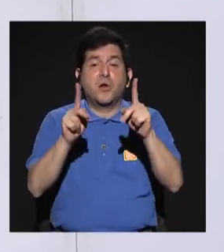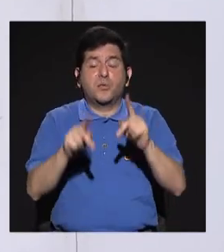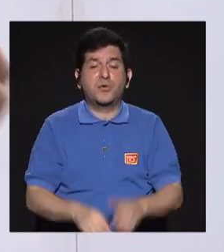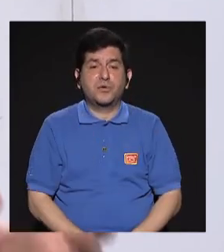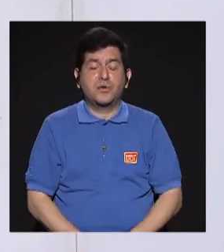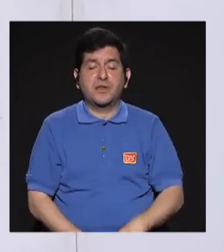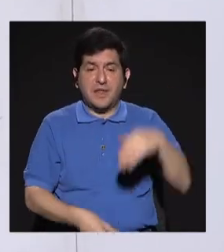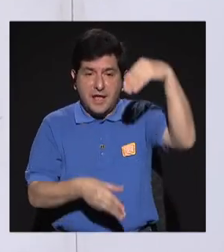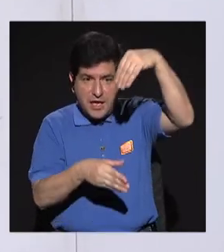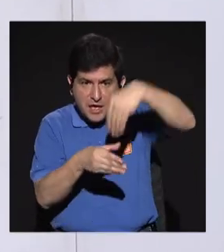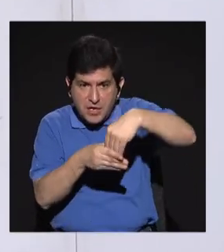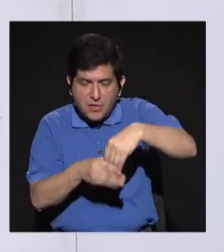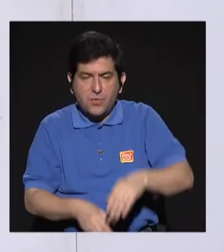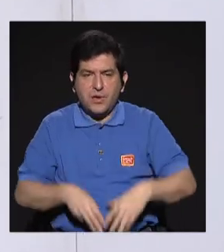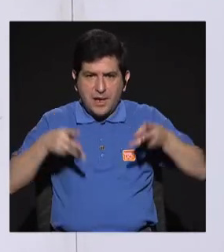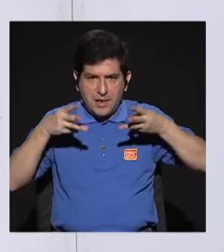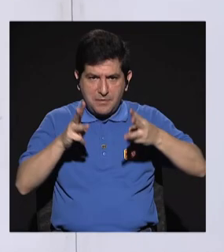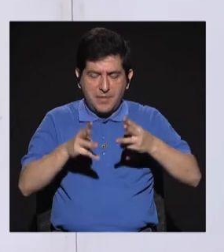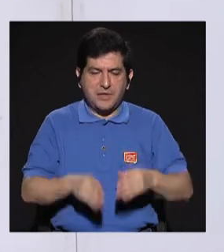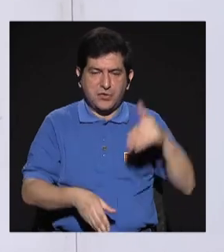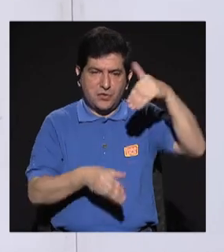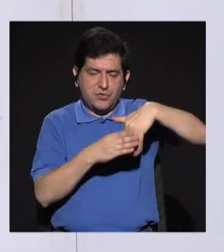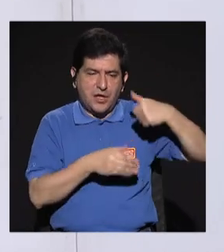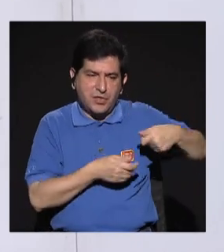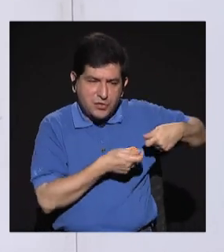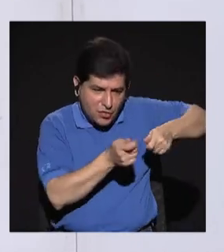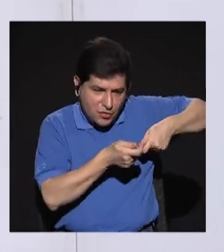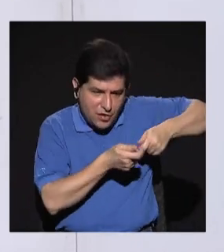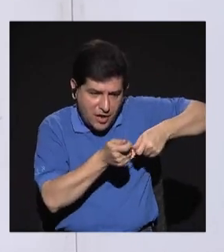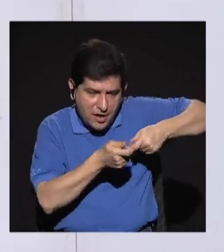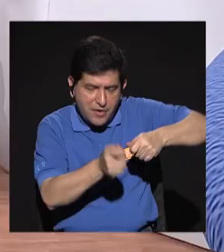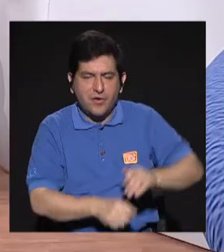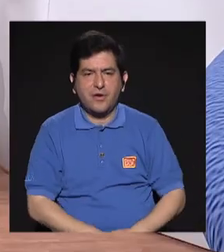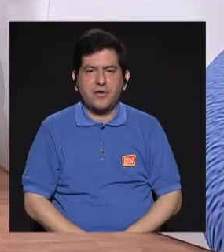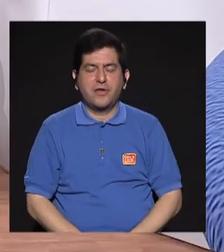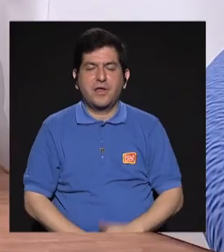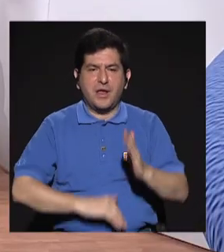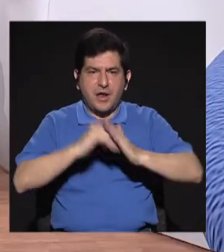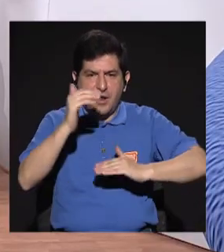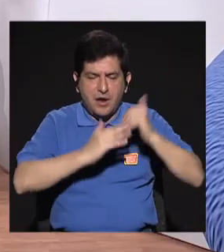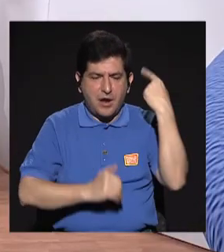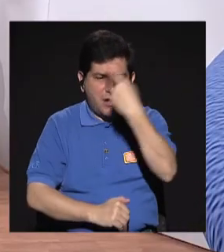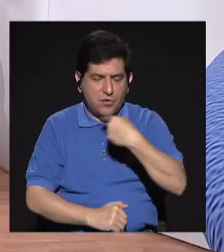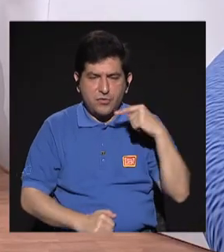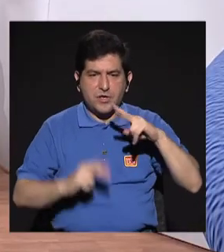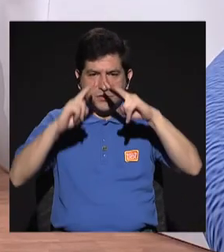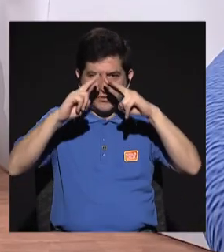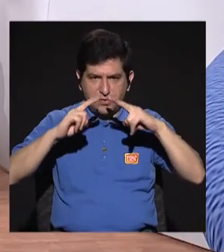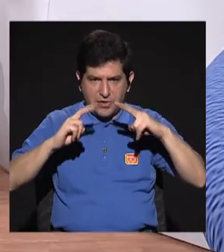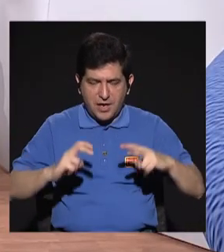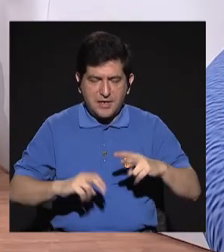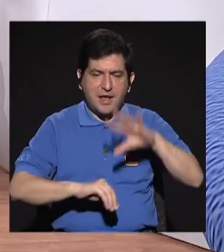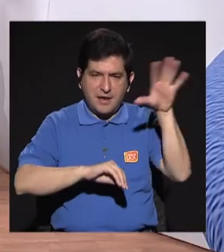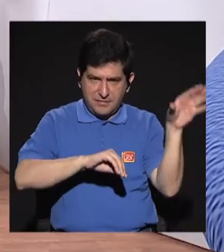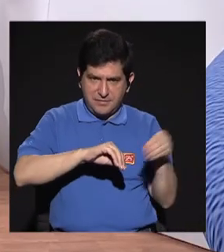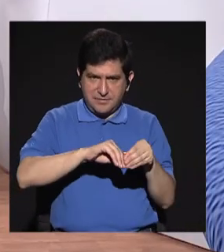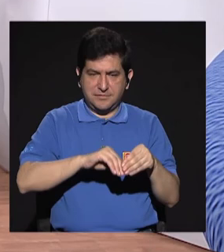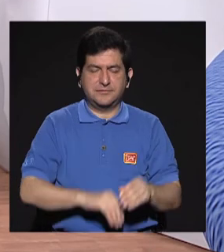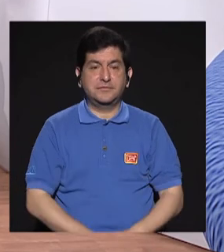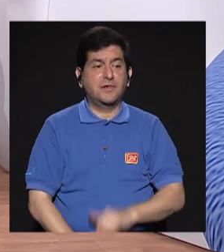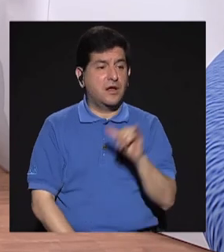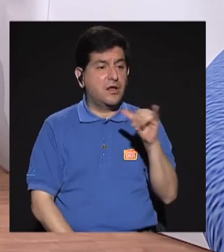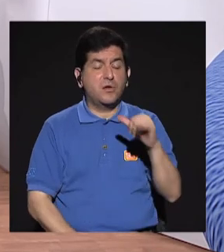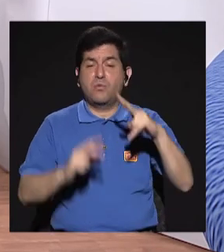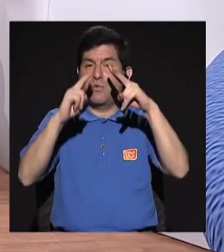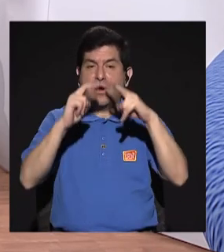posibilidad de incorporar un método más dentro de la beca dentro de la arqueología pero la reconstrucción facial verlo como un análisis más a cómo